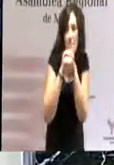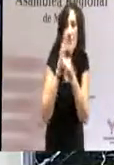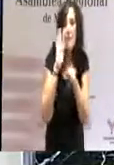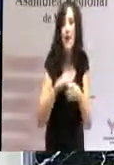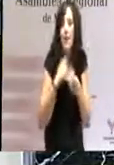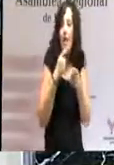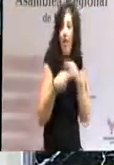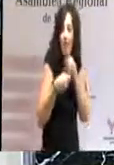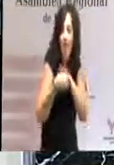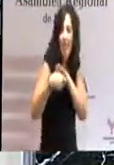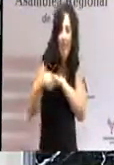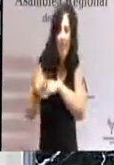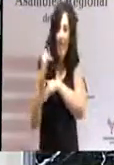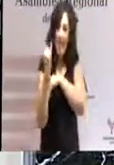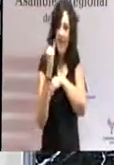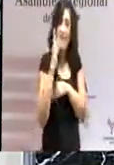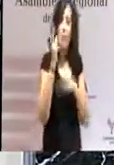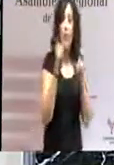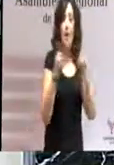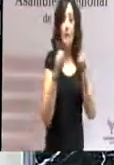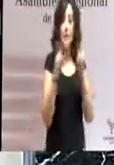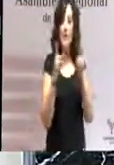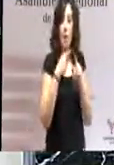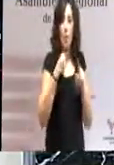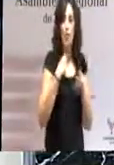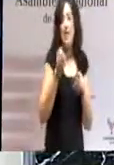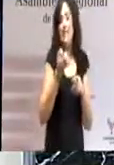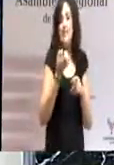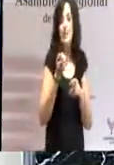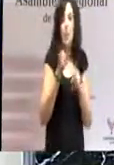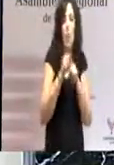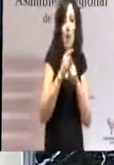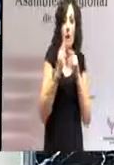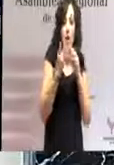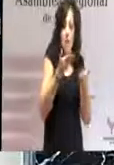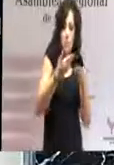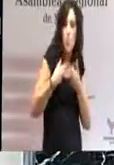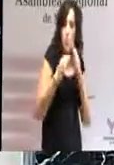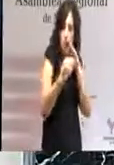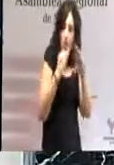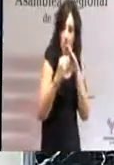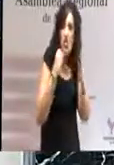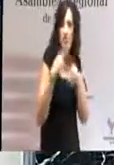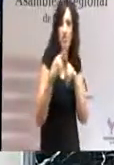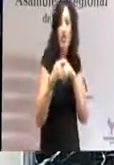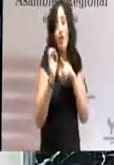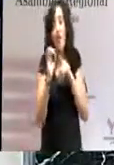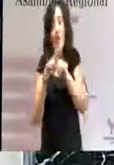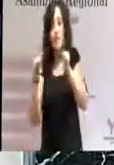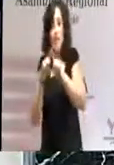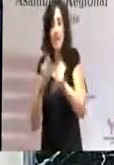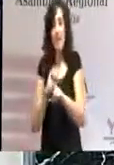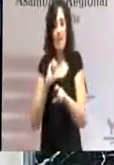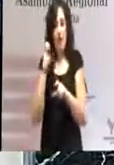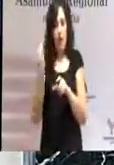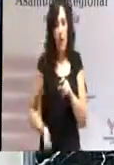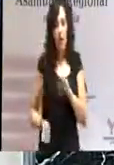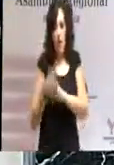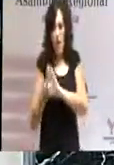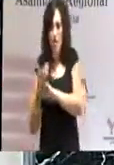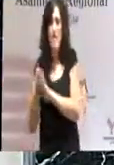las empresas que buscan la componenda, la ayuda y la subvención, en detrimento de las empresas que crean riqueza, que